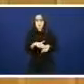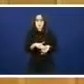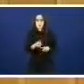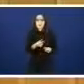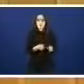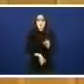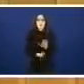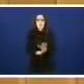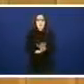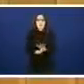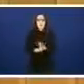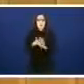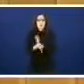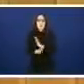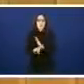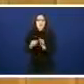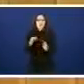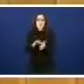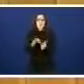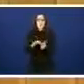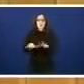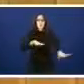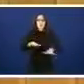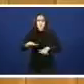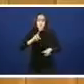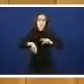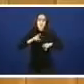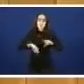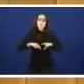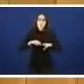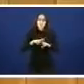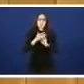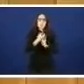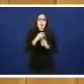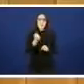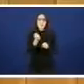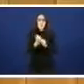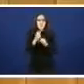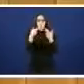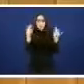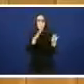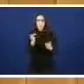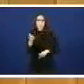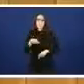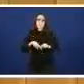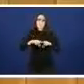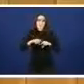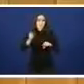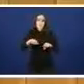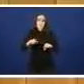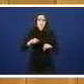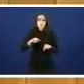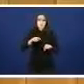prolongación da permanencia no servicio activo, tendo en conta a situación do empregado público e tomando como referencia aspectos de carácter